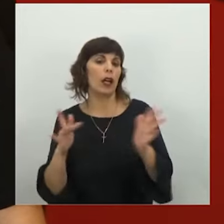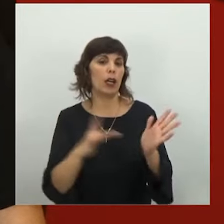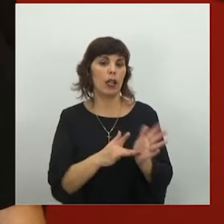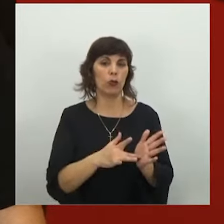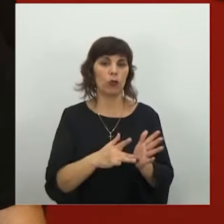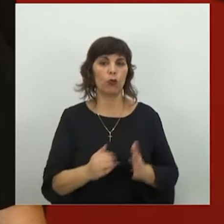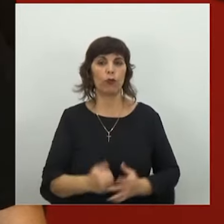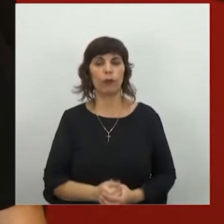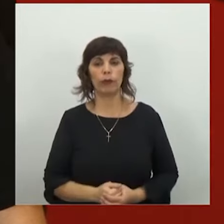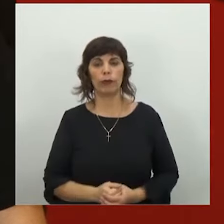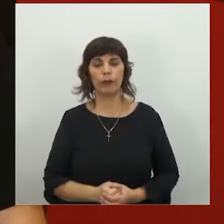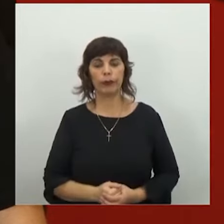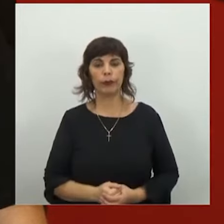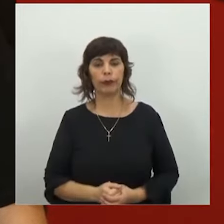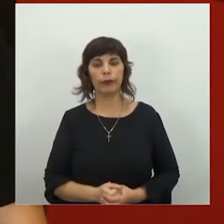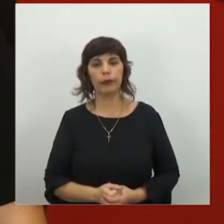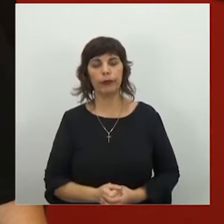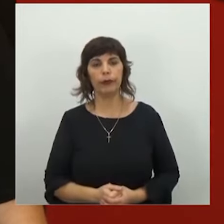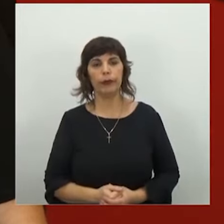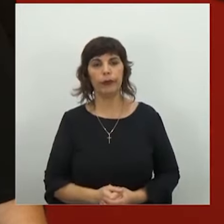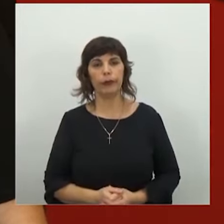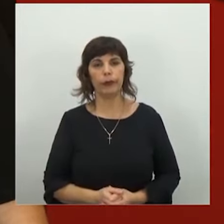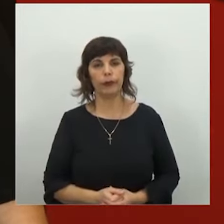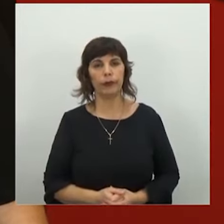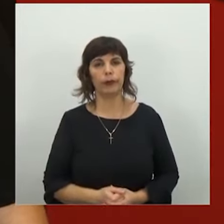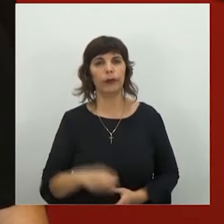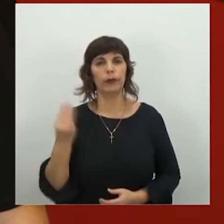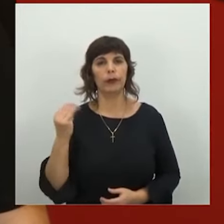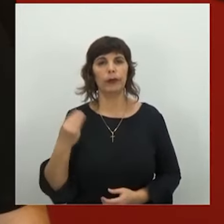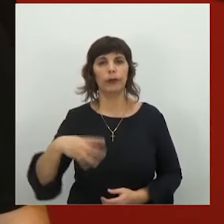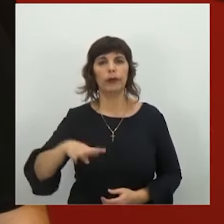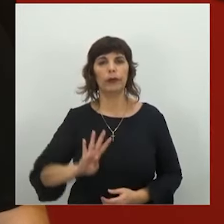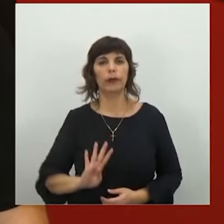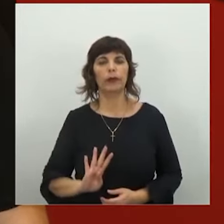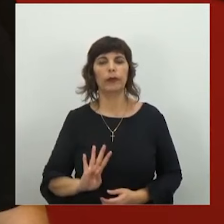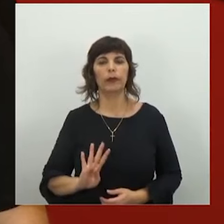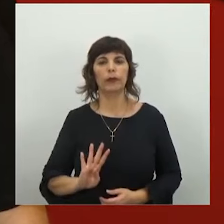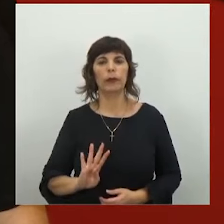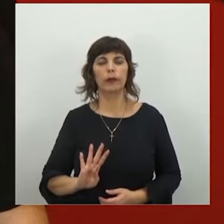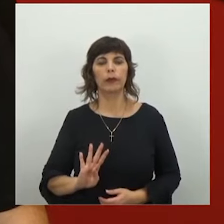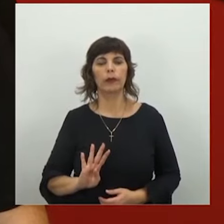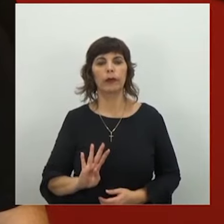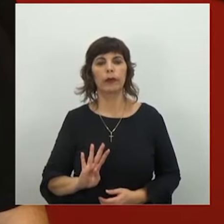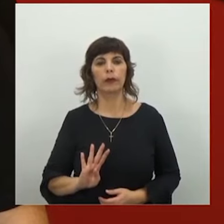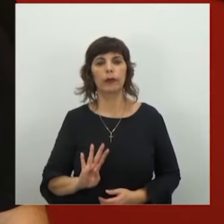Jesucristo. Y en Juan capítulo 4 tenemos